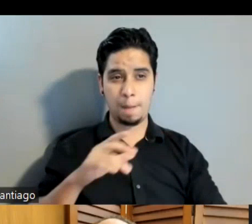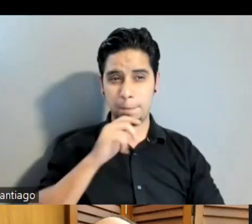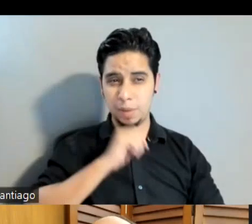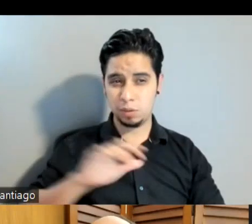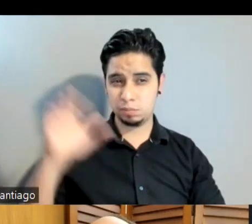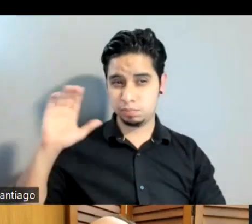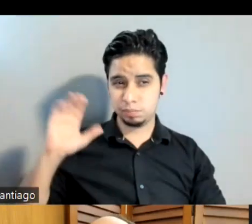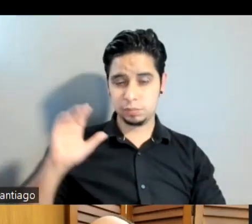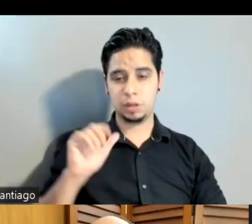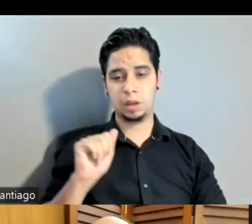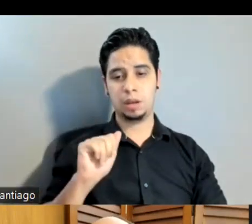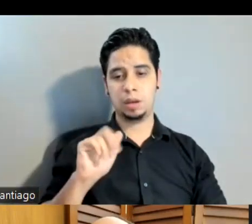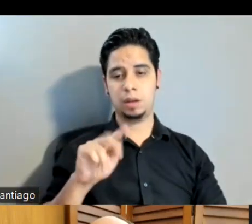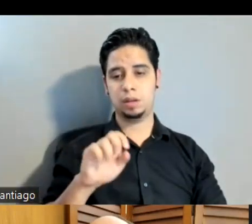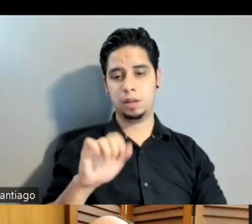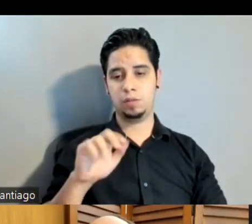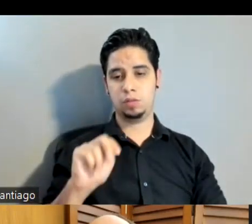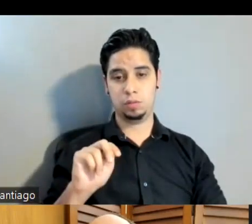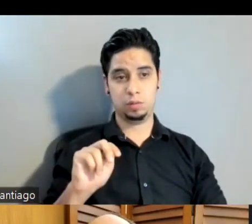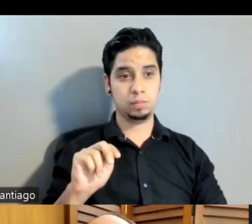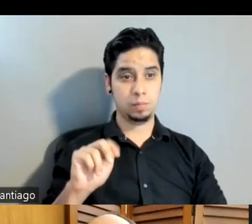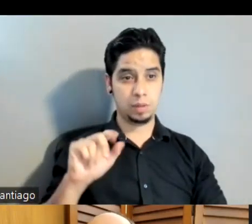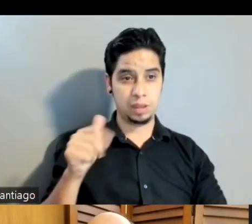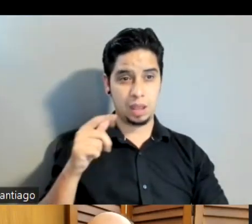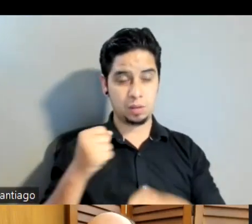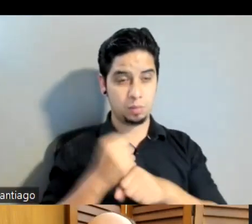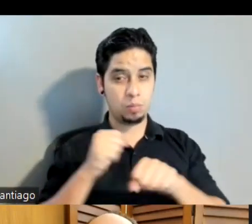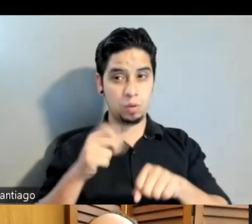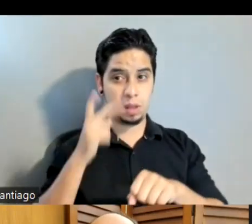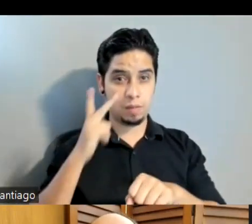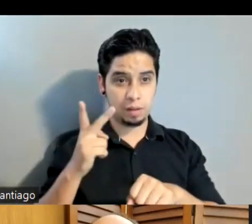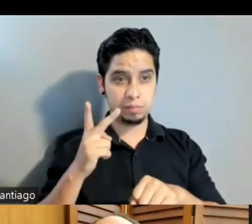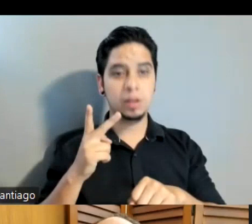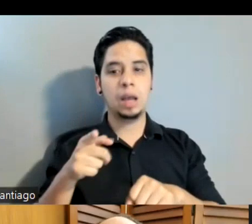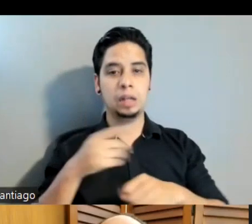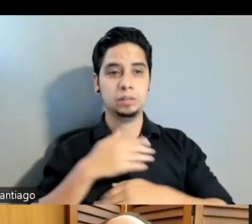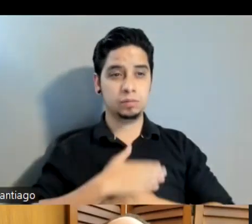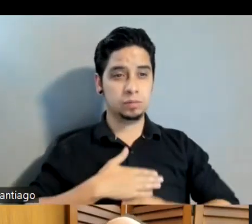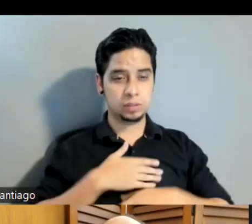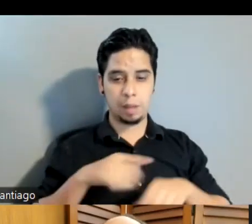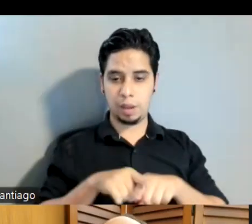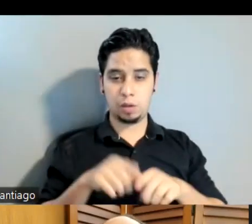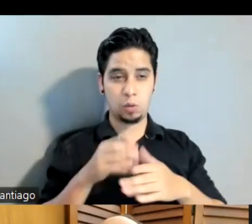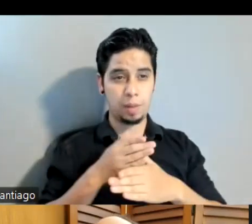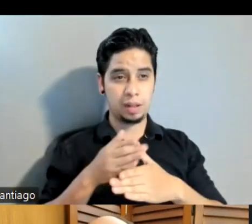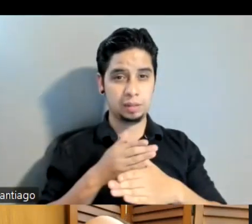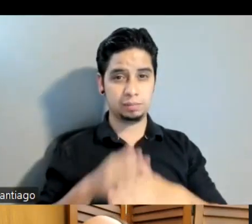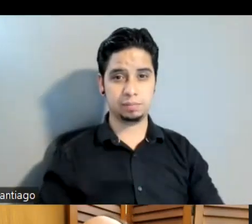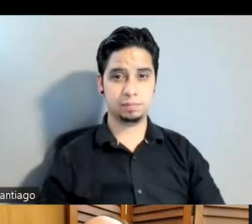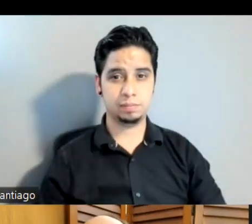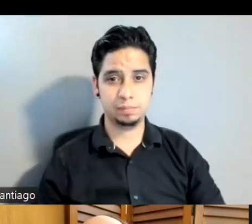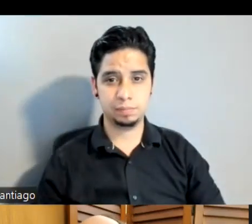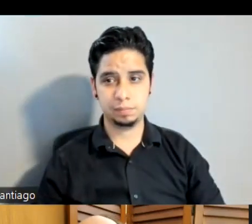10 años, así que los puede volver a ver, a disfrutar y a compartir.